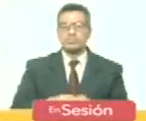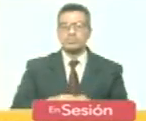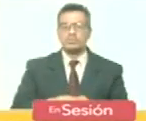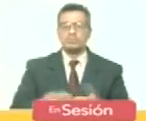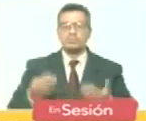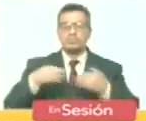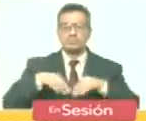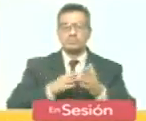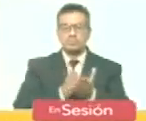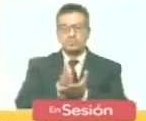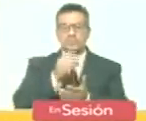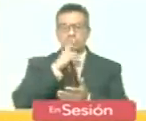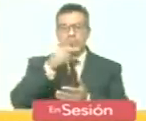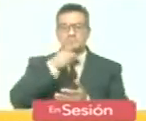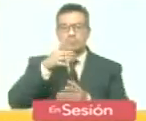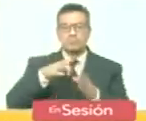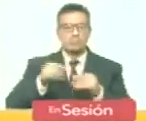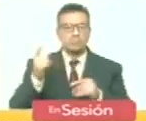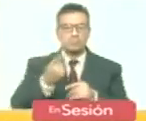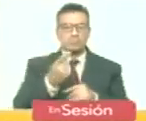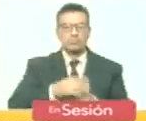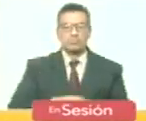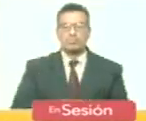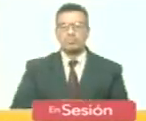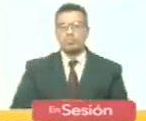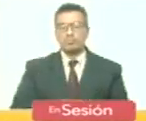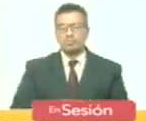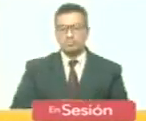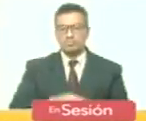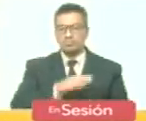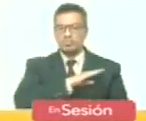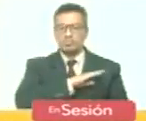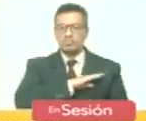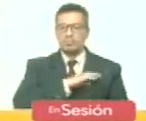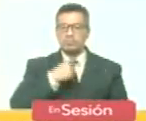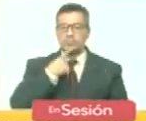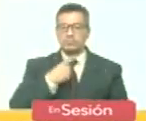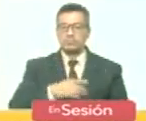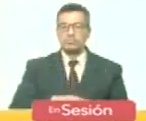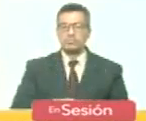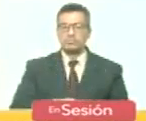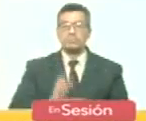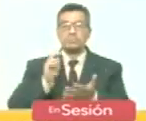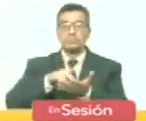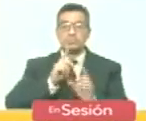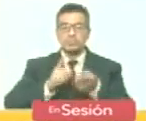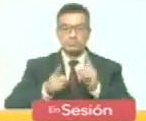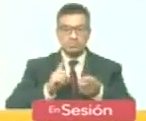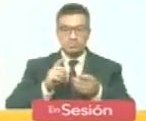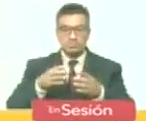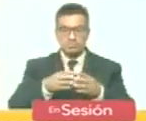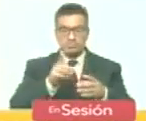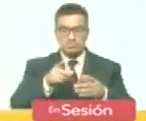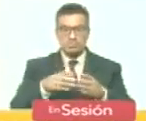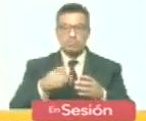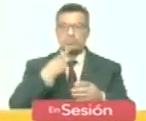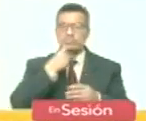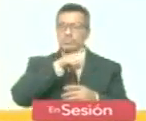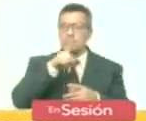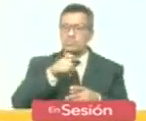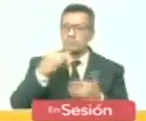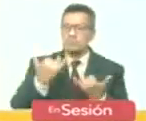reencauzar a la política a estos sectores. Y yo, que asistí a algunas de esas reuniones, me pregunto